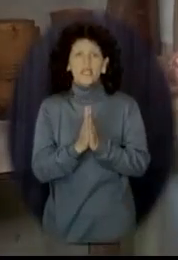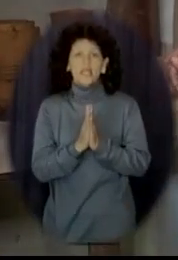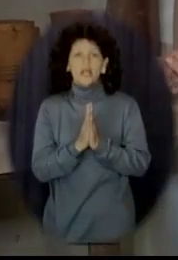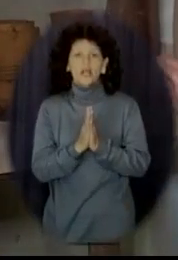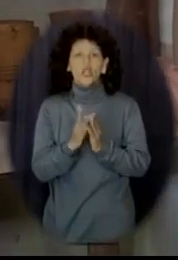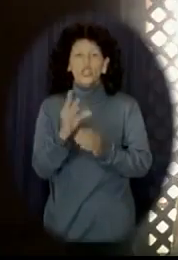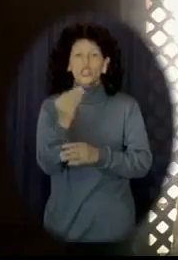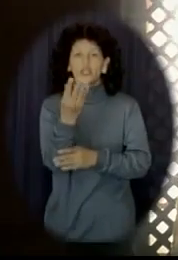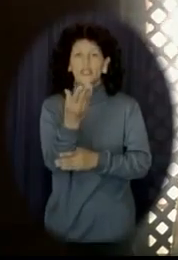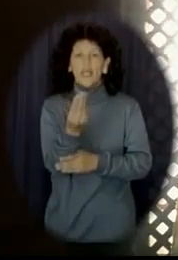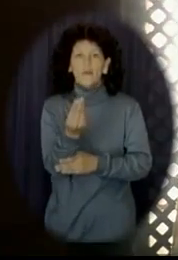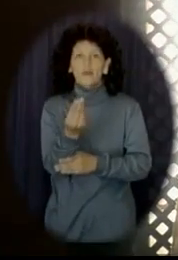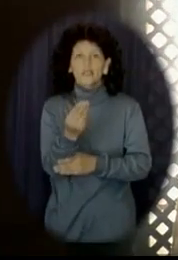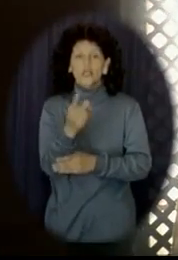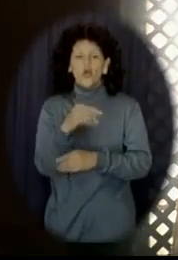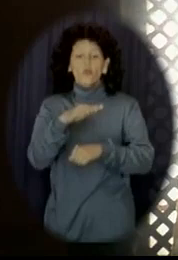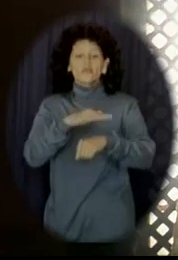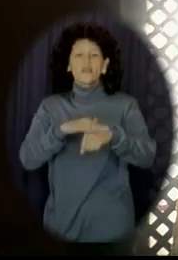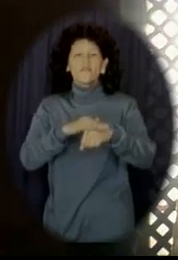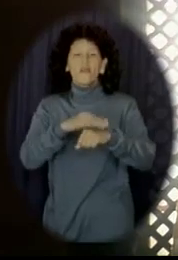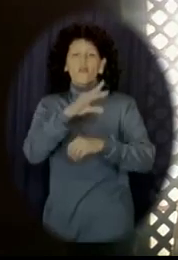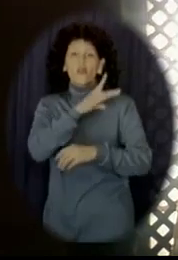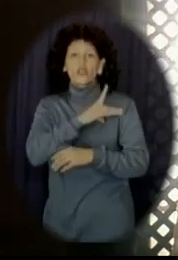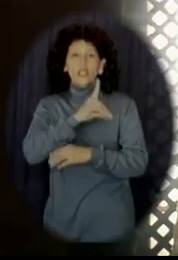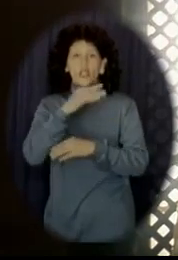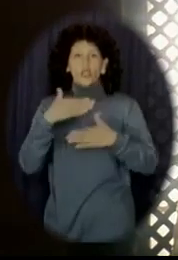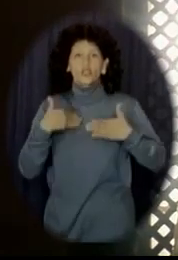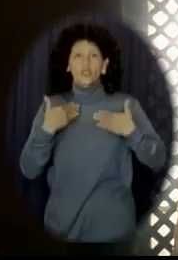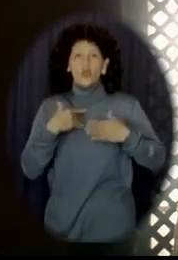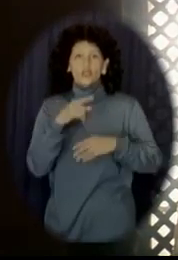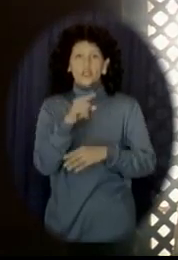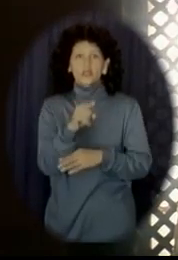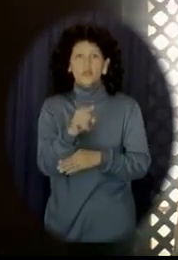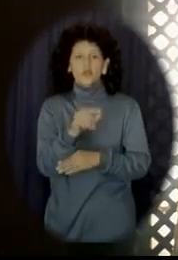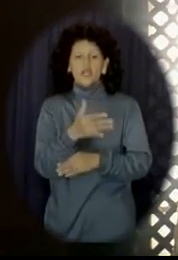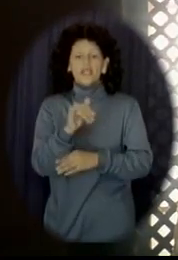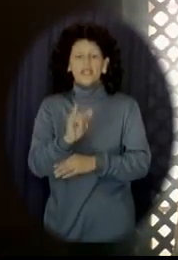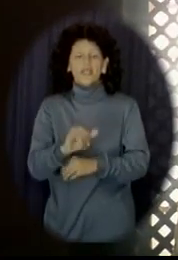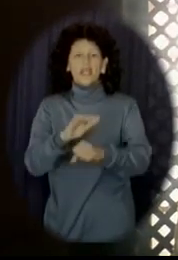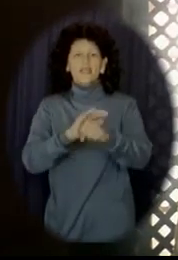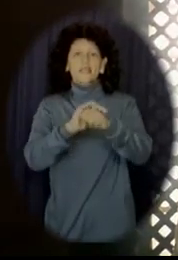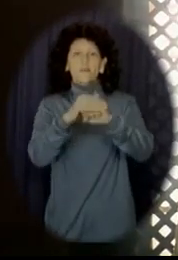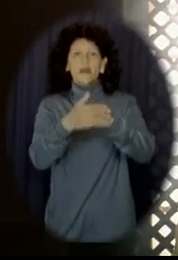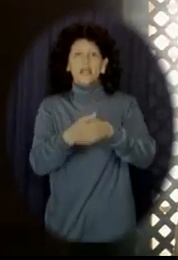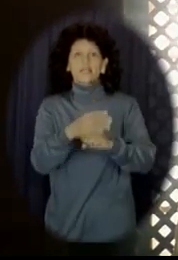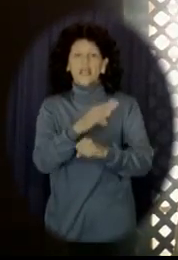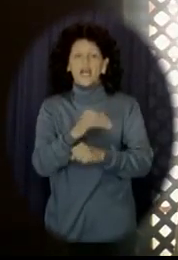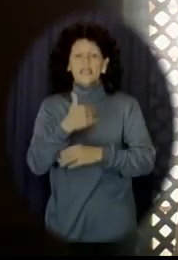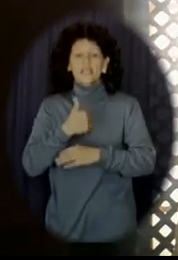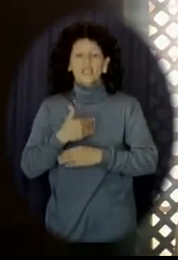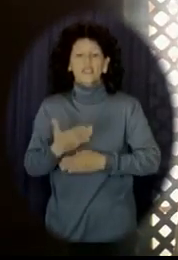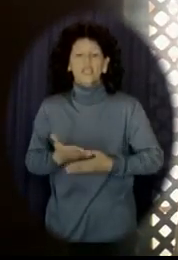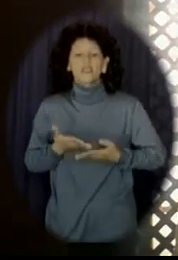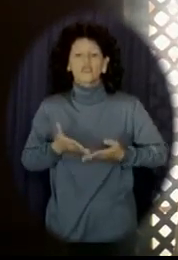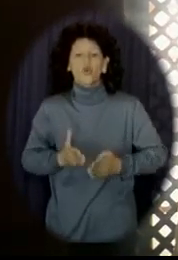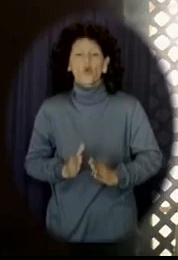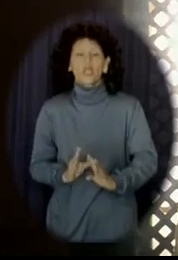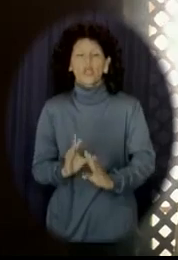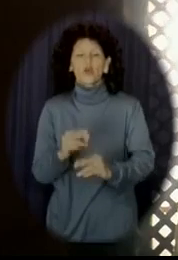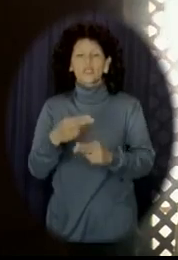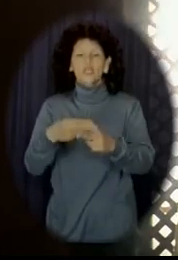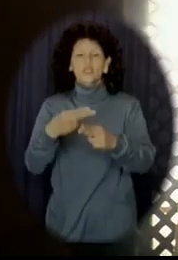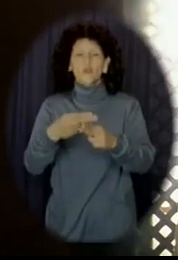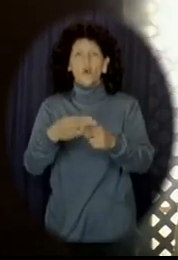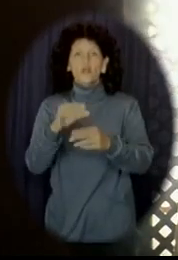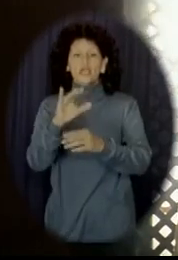María, no temas, pues gozas de la gracia de Dios. Alégrate, llena de gracia. El Señor está contigo. Y tendrás un